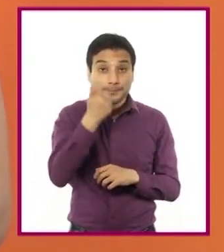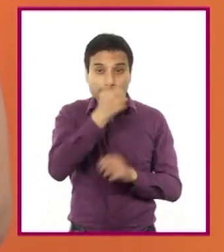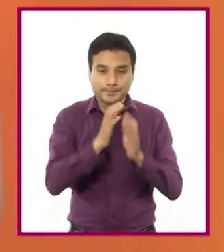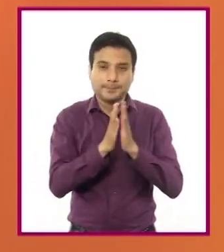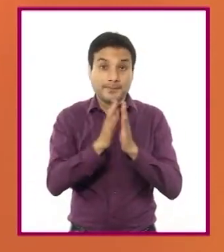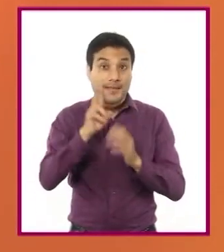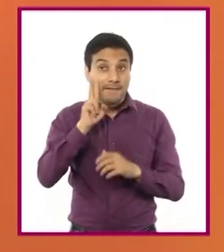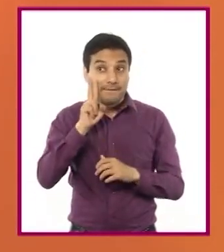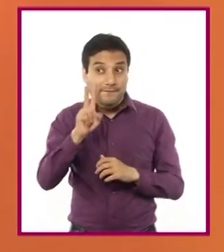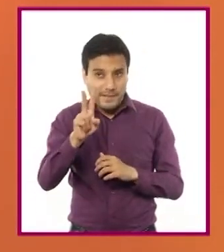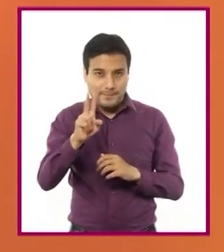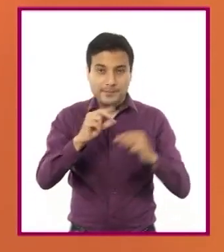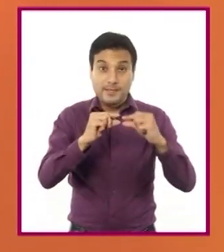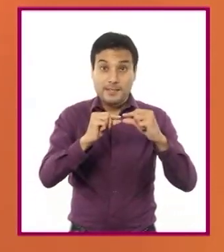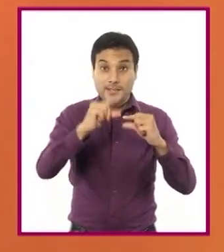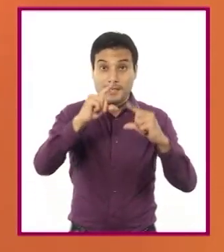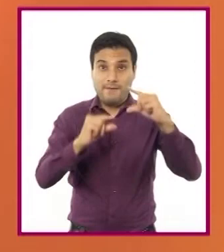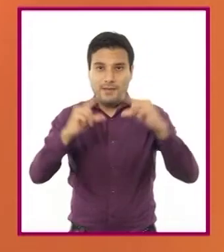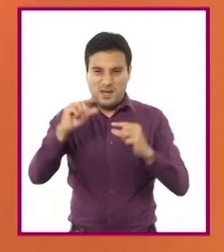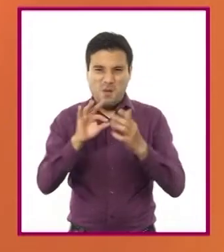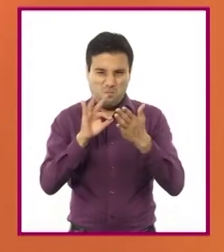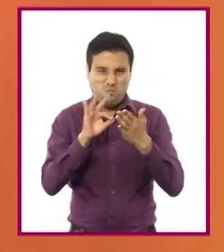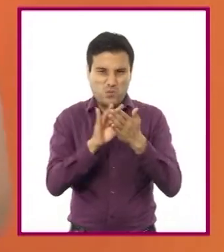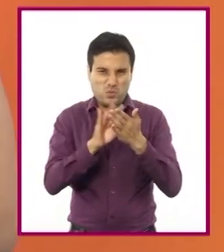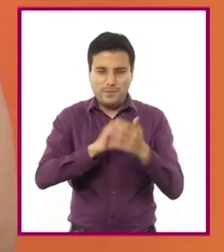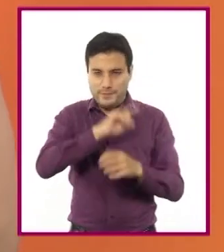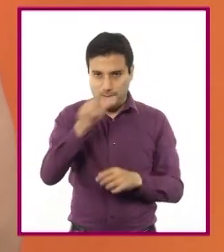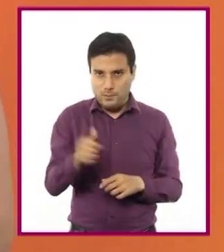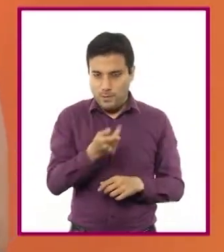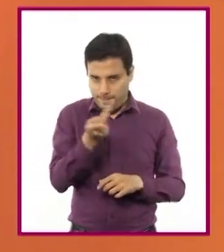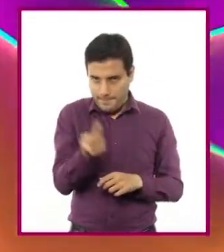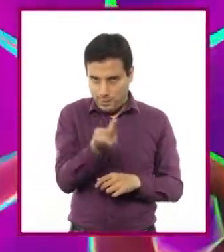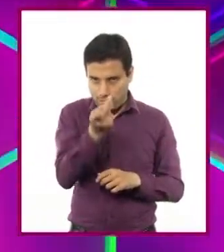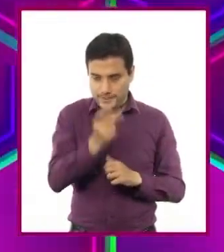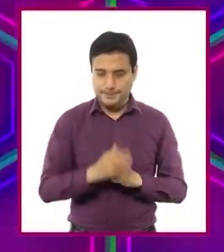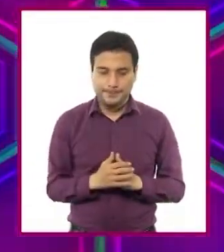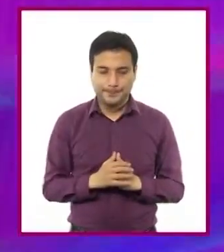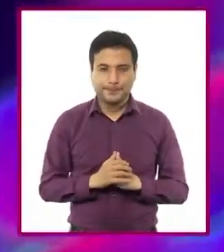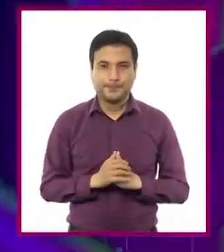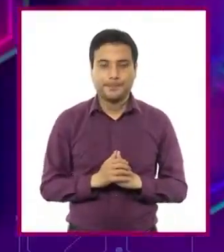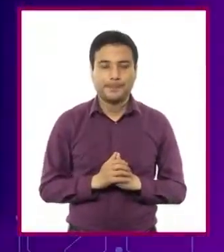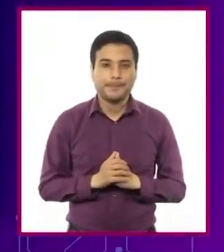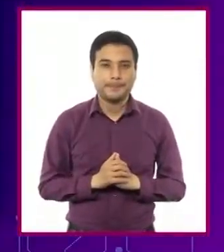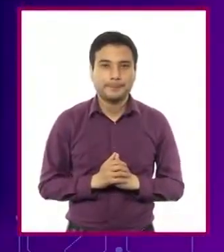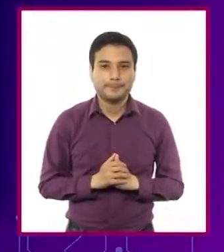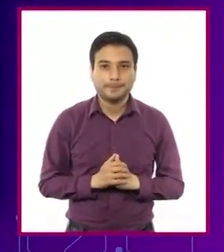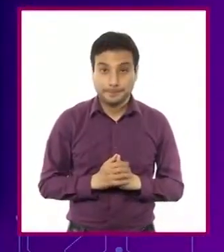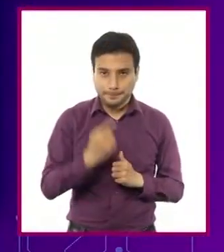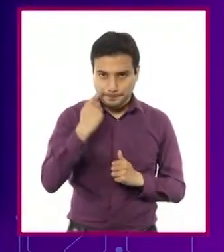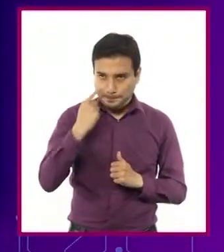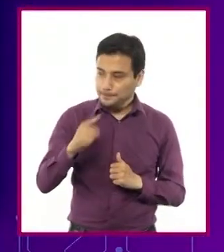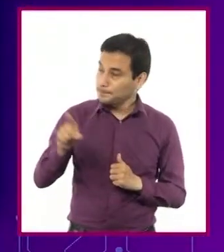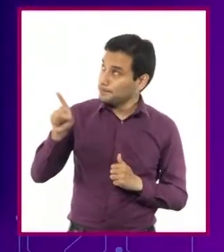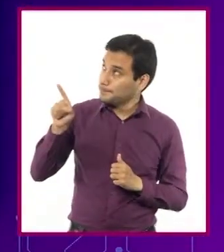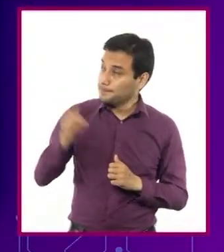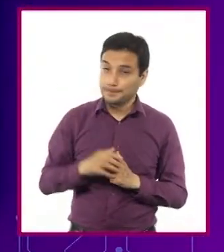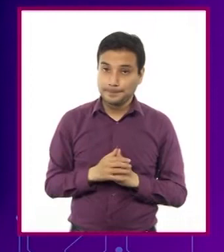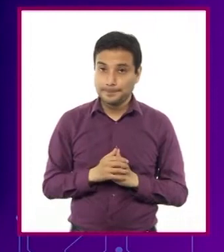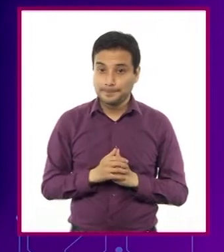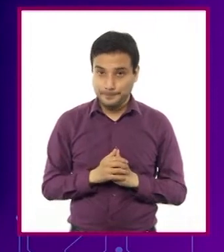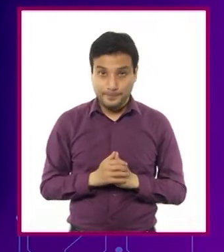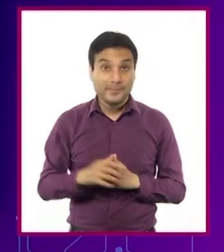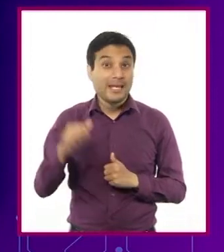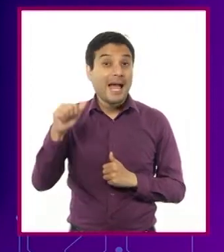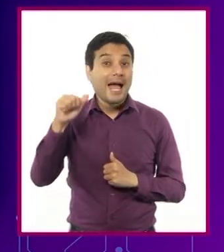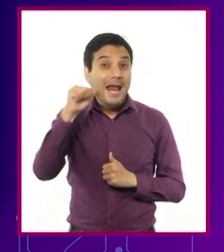los puntajes para contestar algunas preguntas y obtener la desviación media. En la gráfica de frecuencia, para el